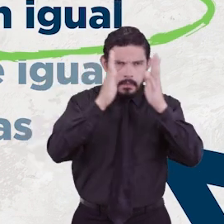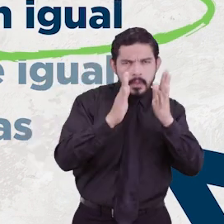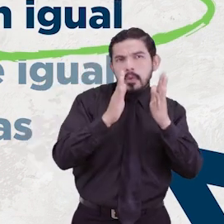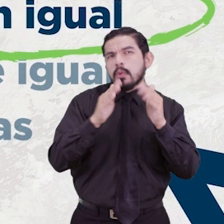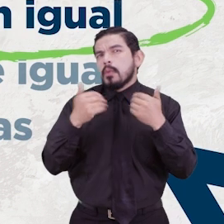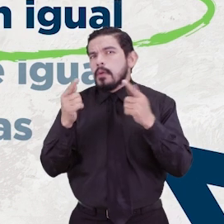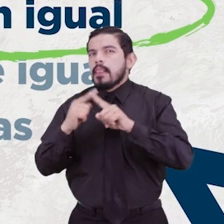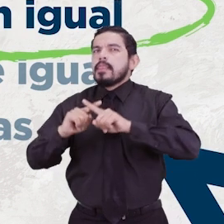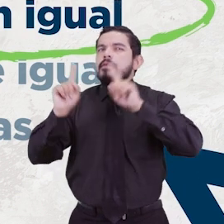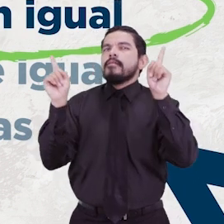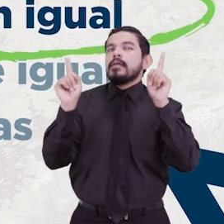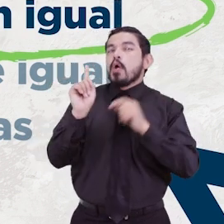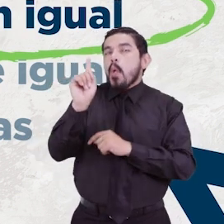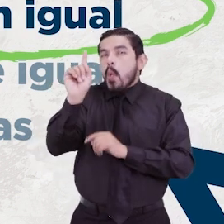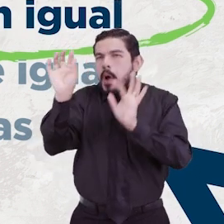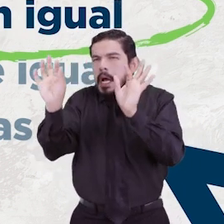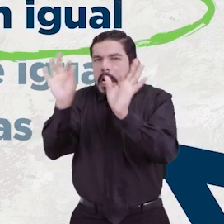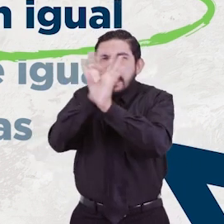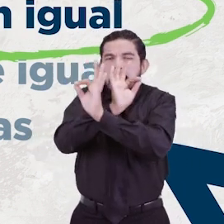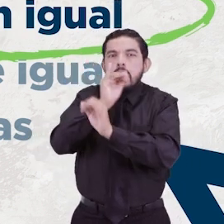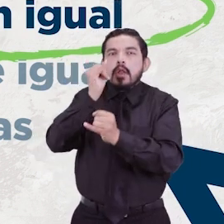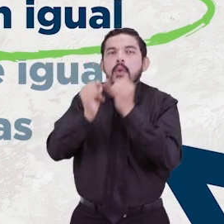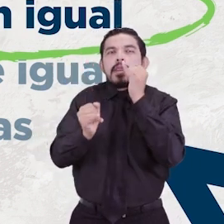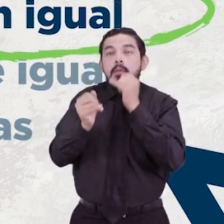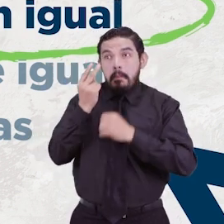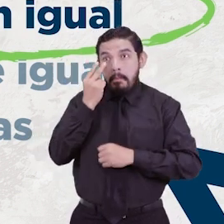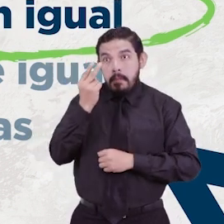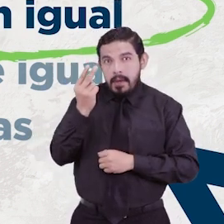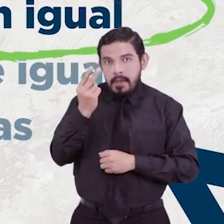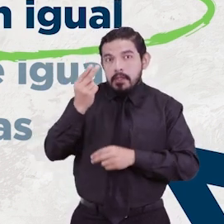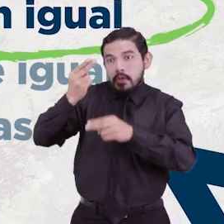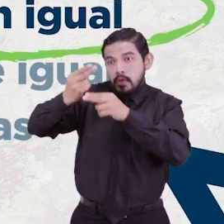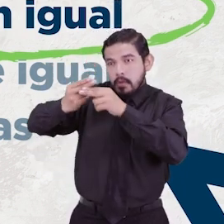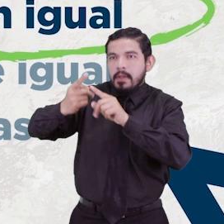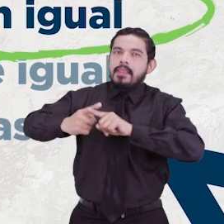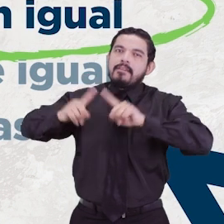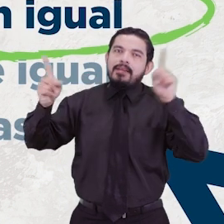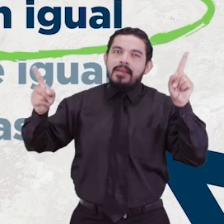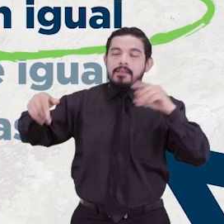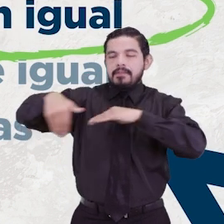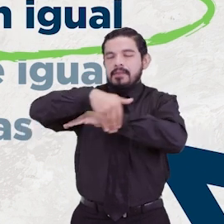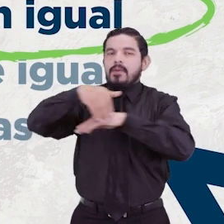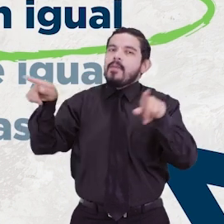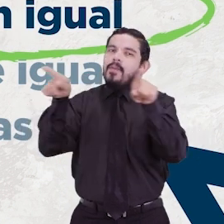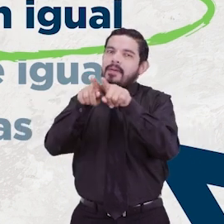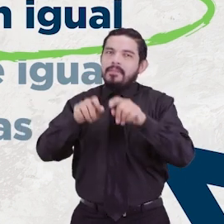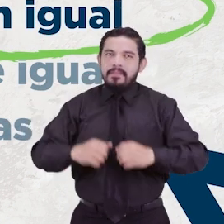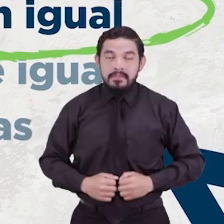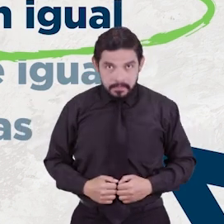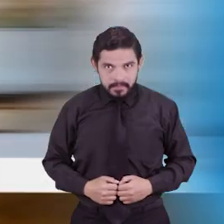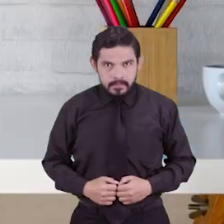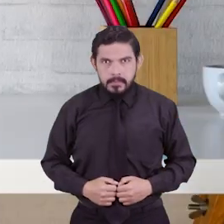y segundo cuadro únicamente varía una letra en el apellido. Por lo tanto, el nombre es distinto y la dirección